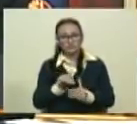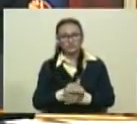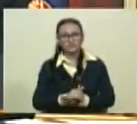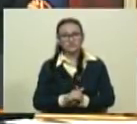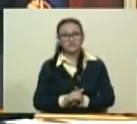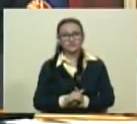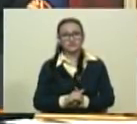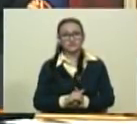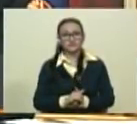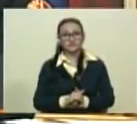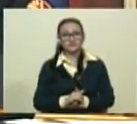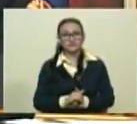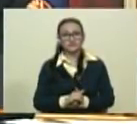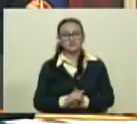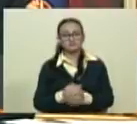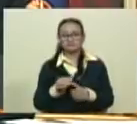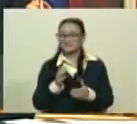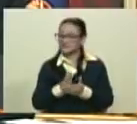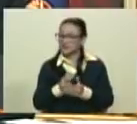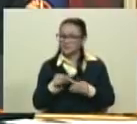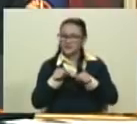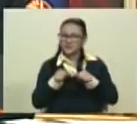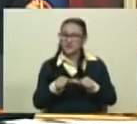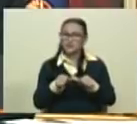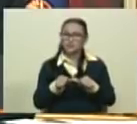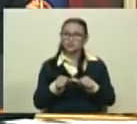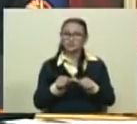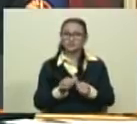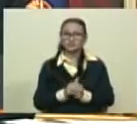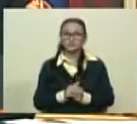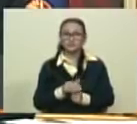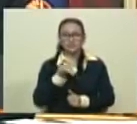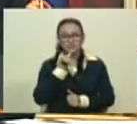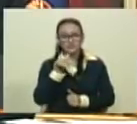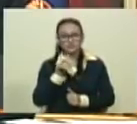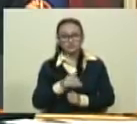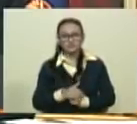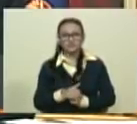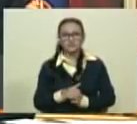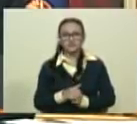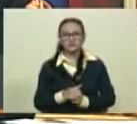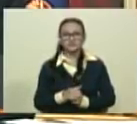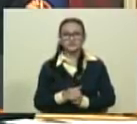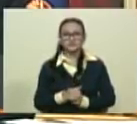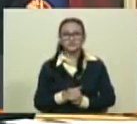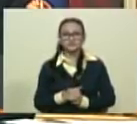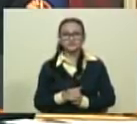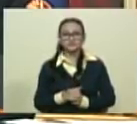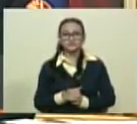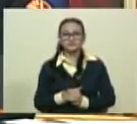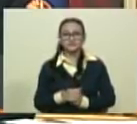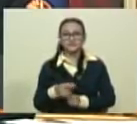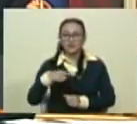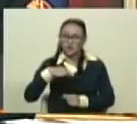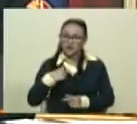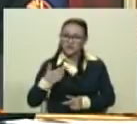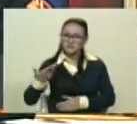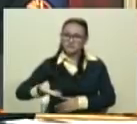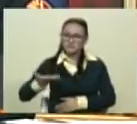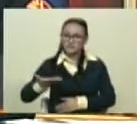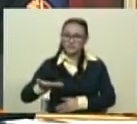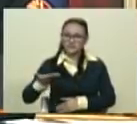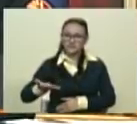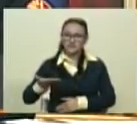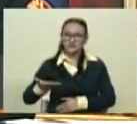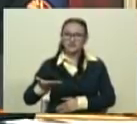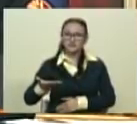de manera permanente, de manera consuetudinaria. Así que para nosotros es muy importante